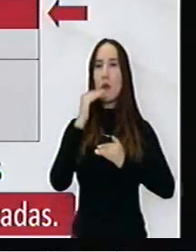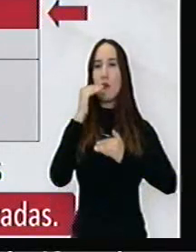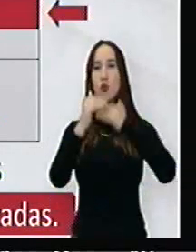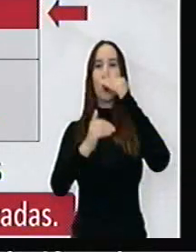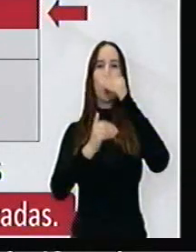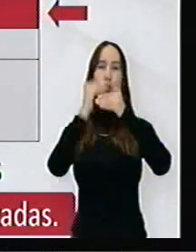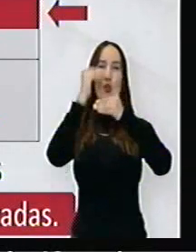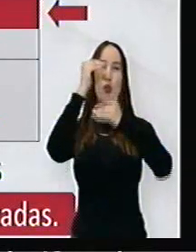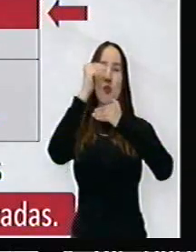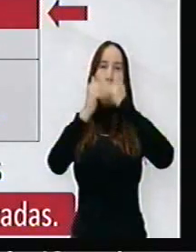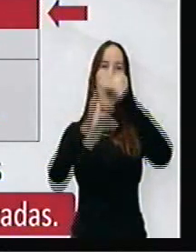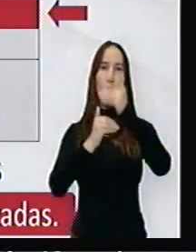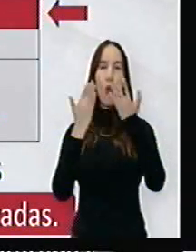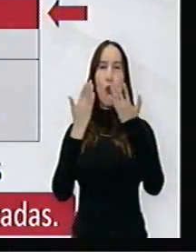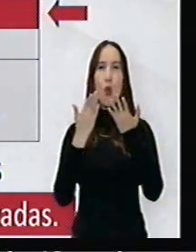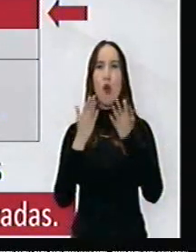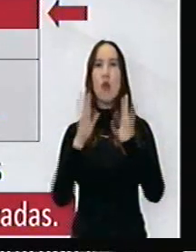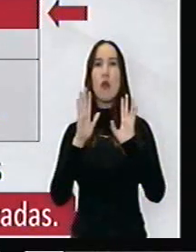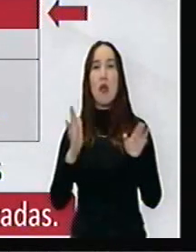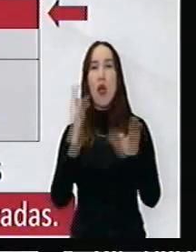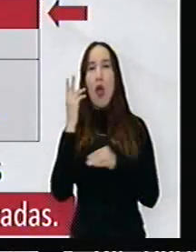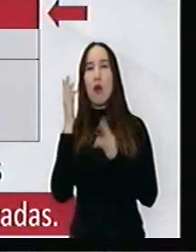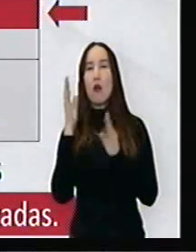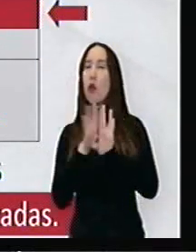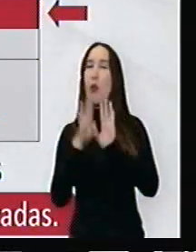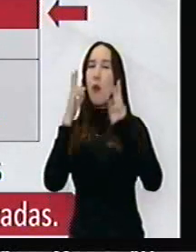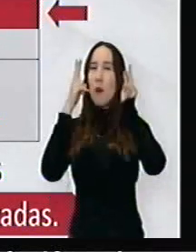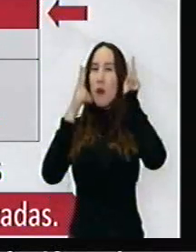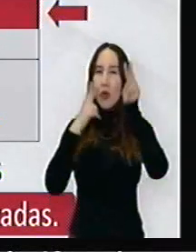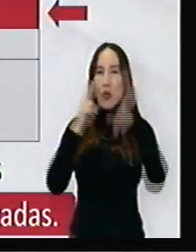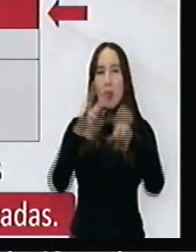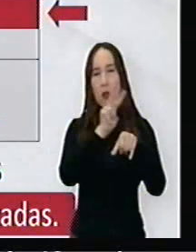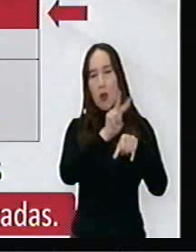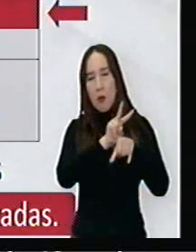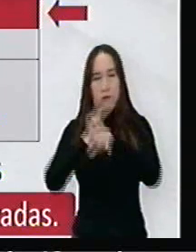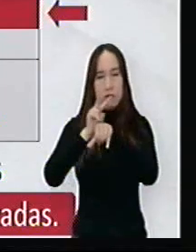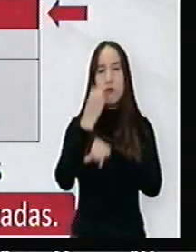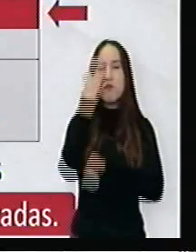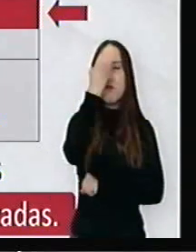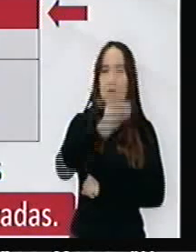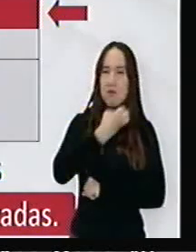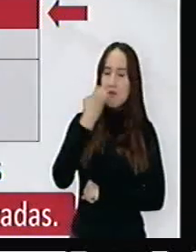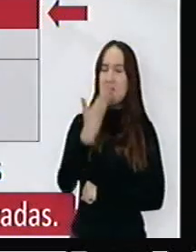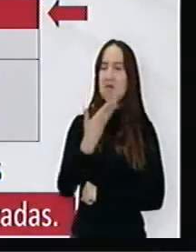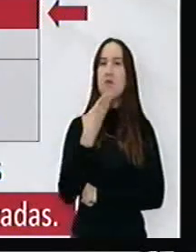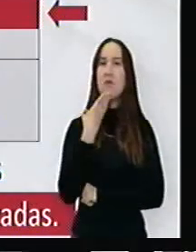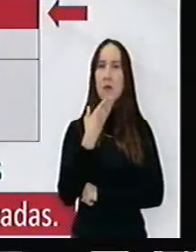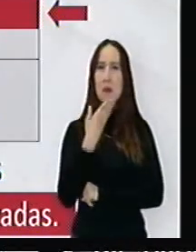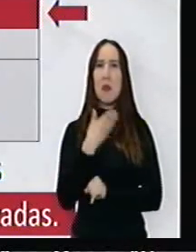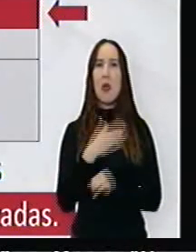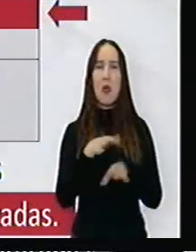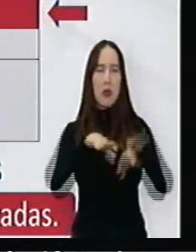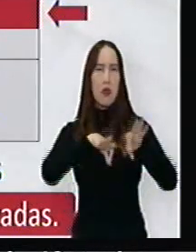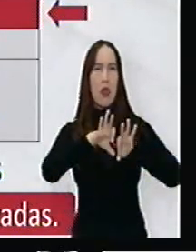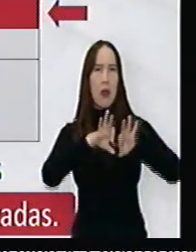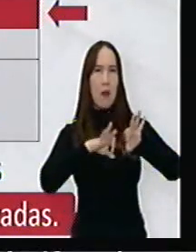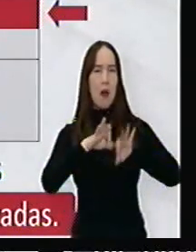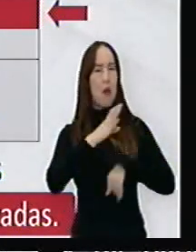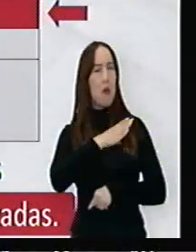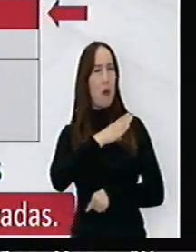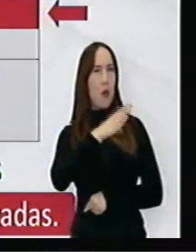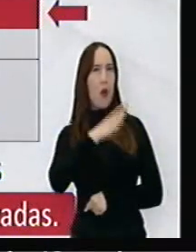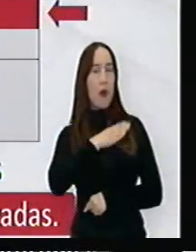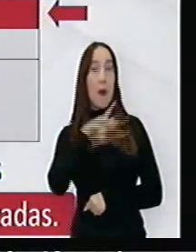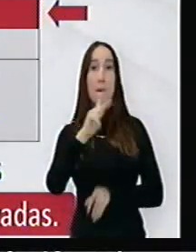constatado lo que está ocurriendo en los módulos de vacunación que están a cargo de los servicios de salud. Pero bueno, pues es importante que